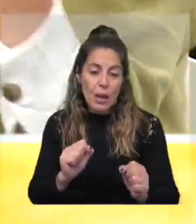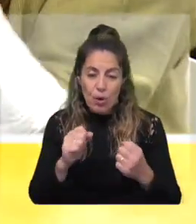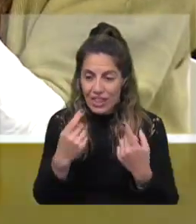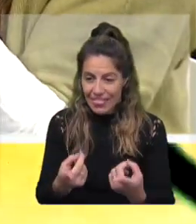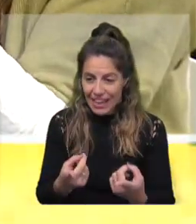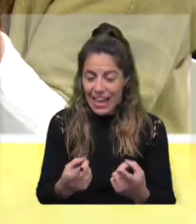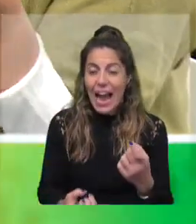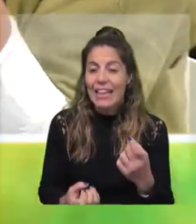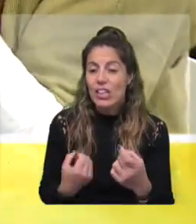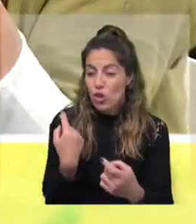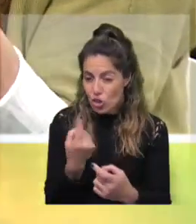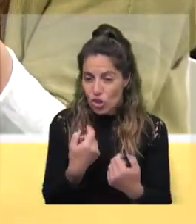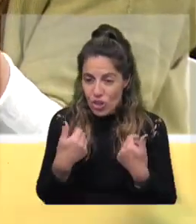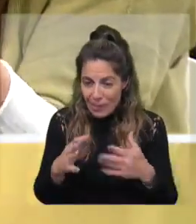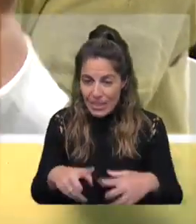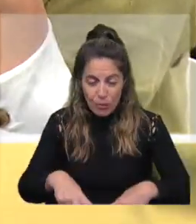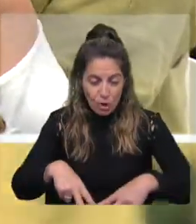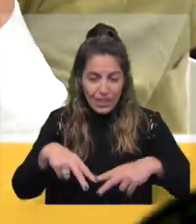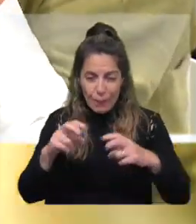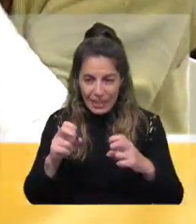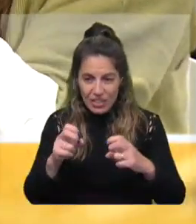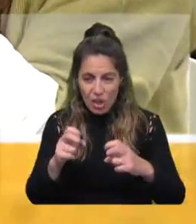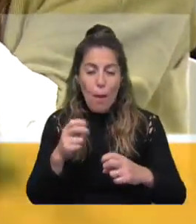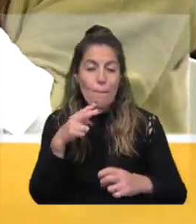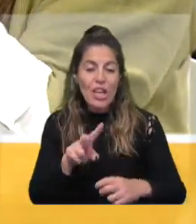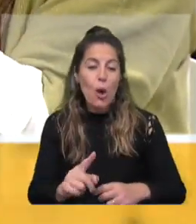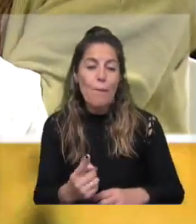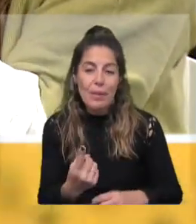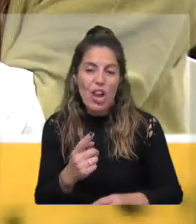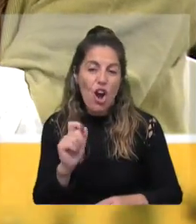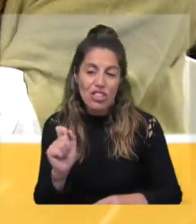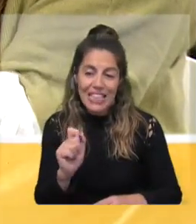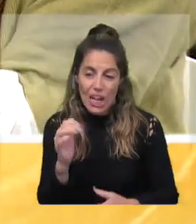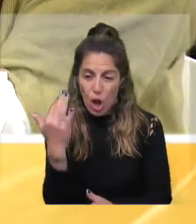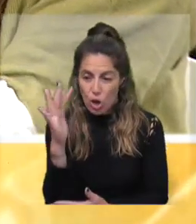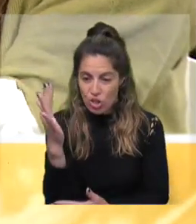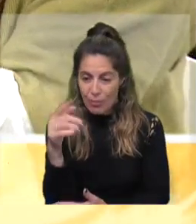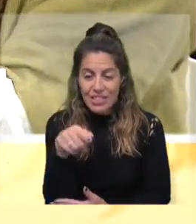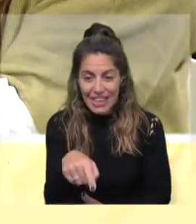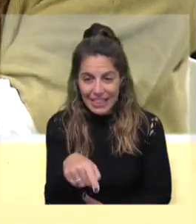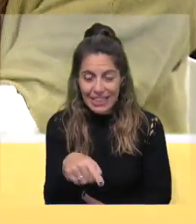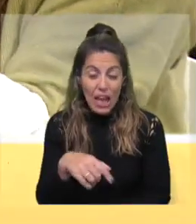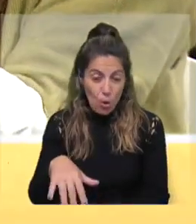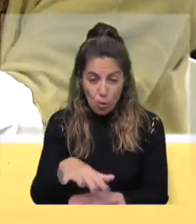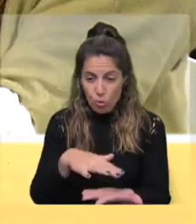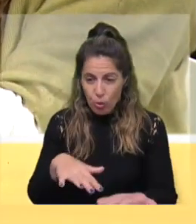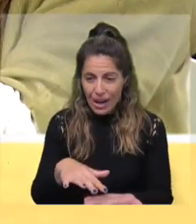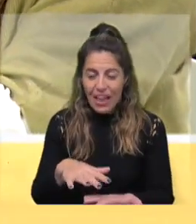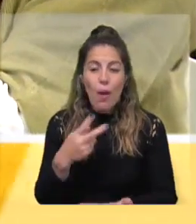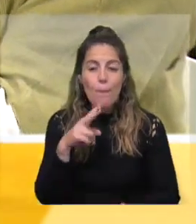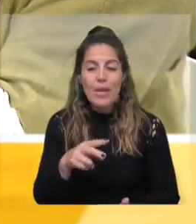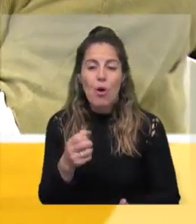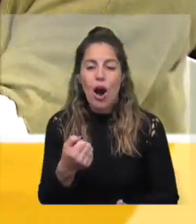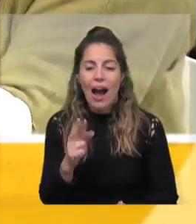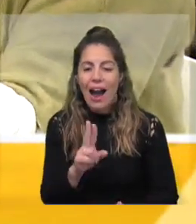es que ahí entramos nosotros con esta investigación, viendo, bueno, primero, quiénes eran los árboles que estaban ahí presentes en nuestro bosque. Vimos que el arrayán,